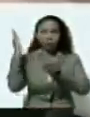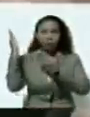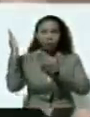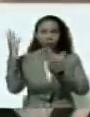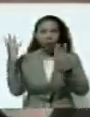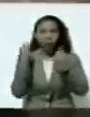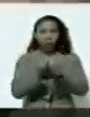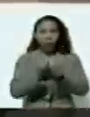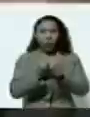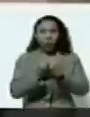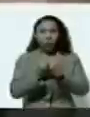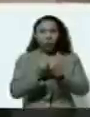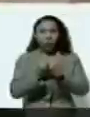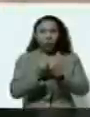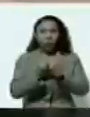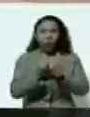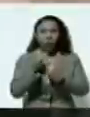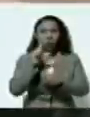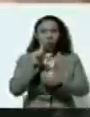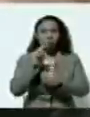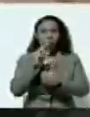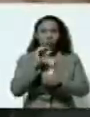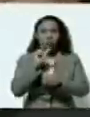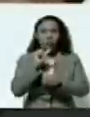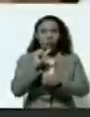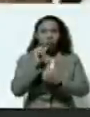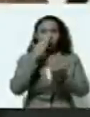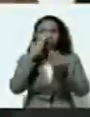junto con Luis Somasa.